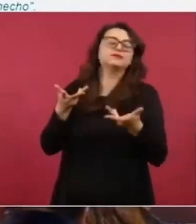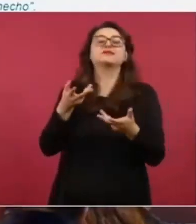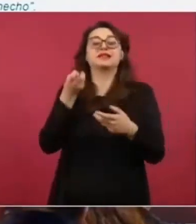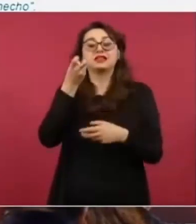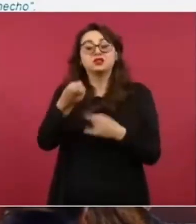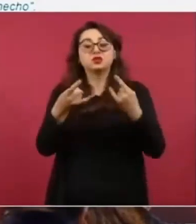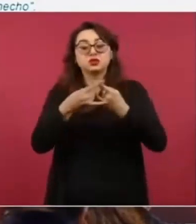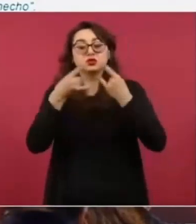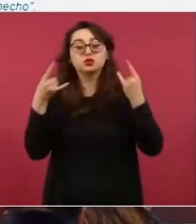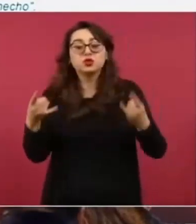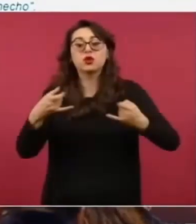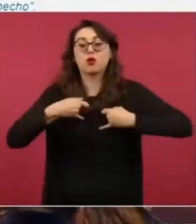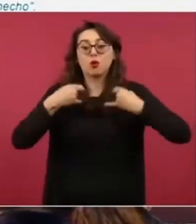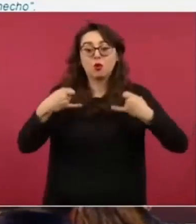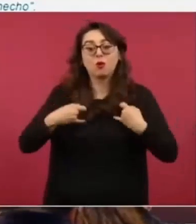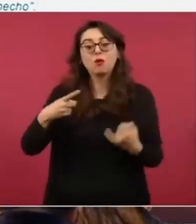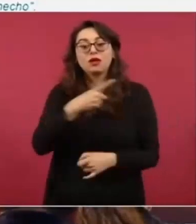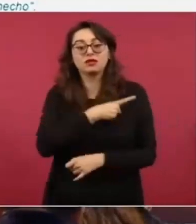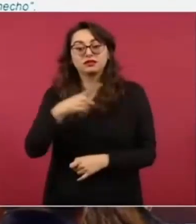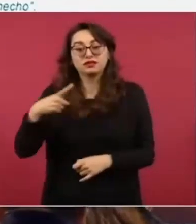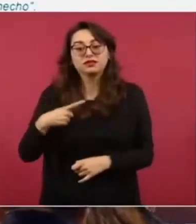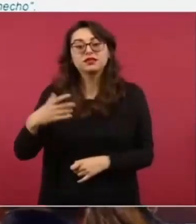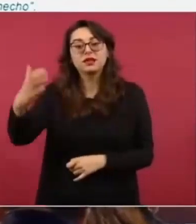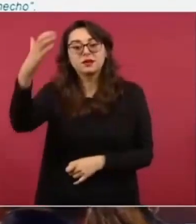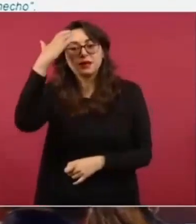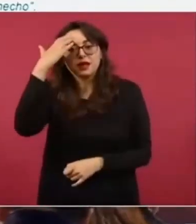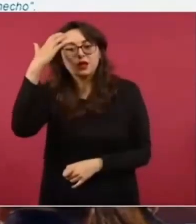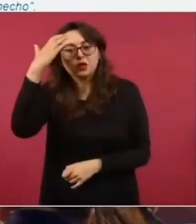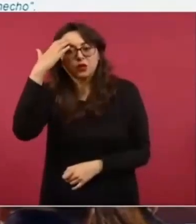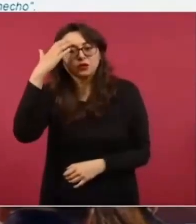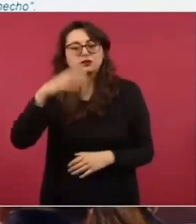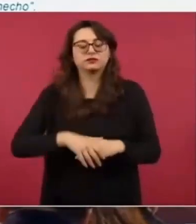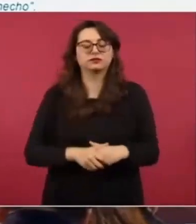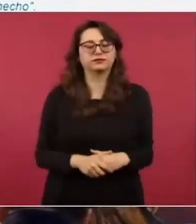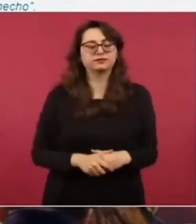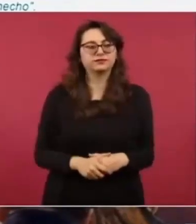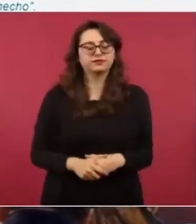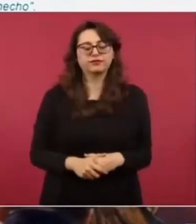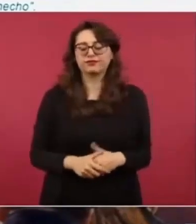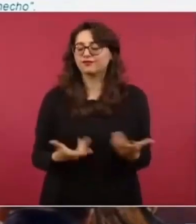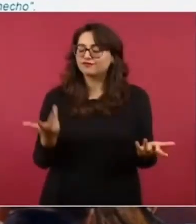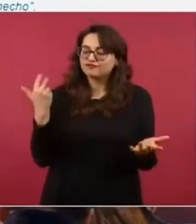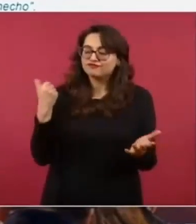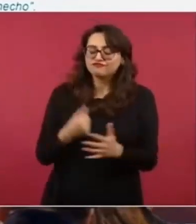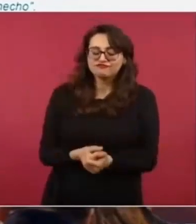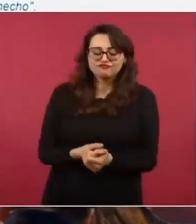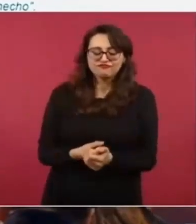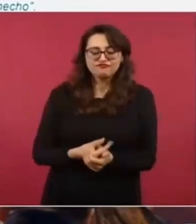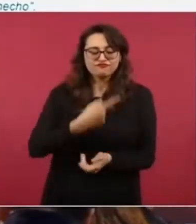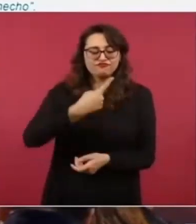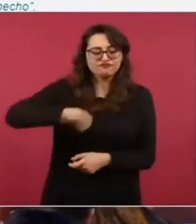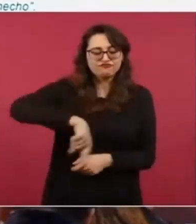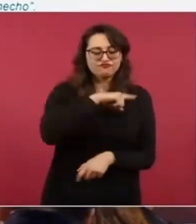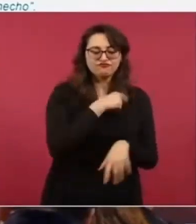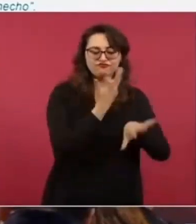Tenemos que abandonar la idea de poner en la presidencia mexicana a un ciudadano americano.